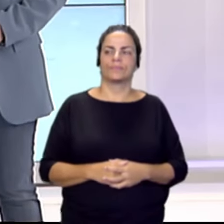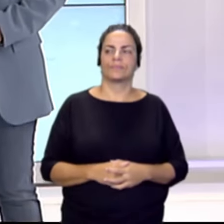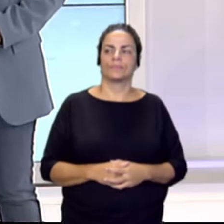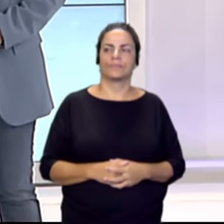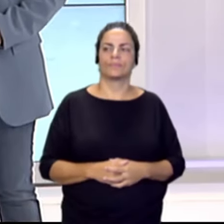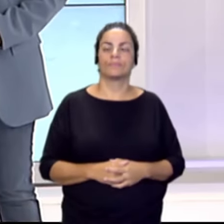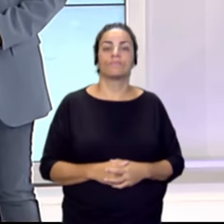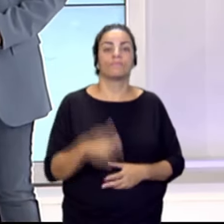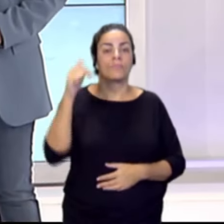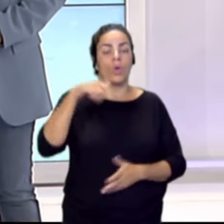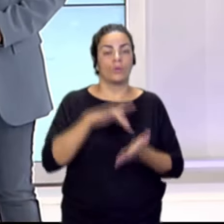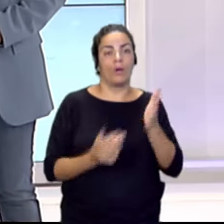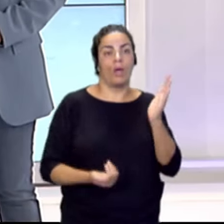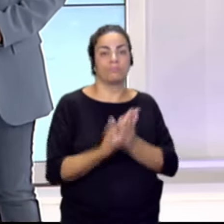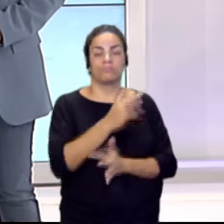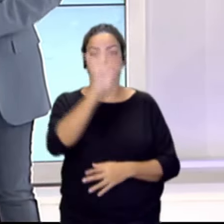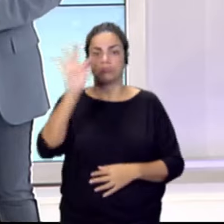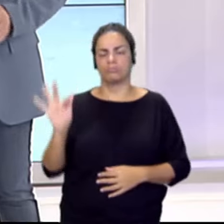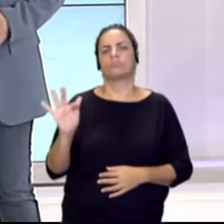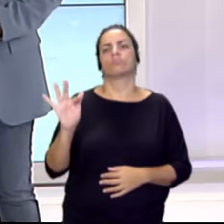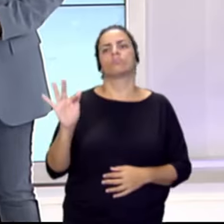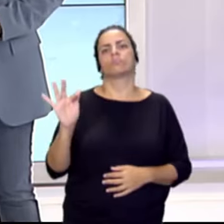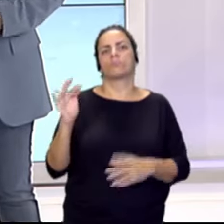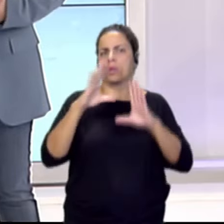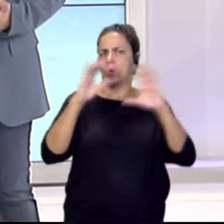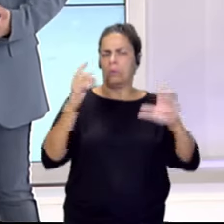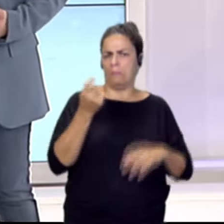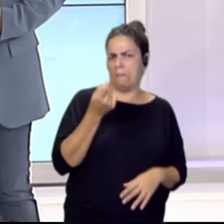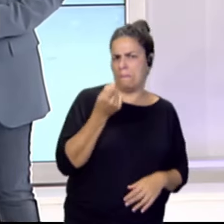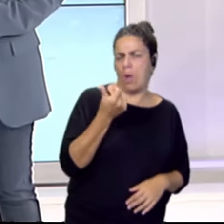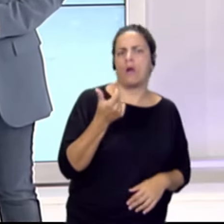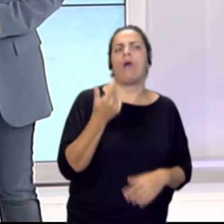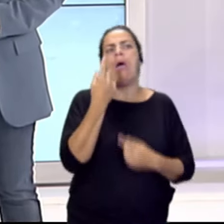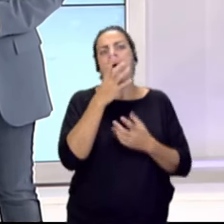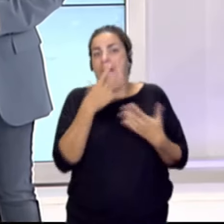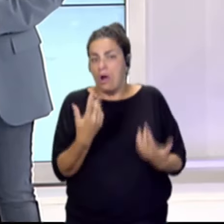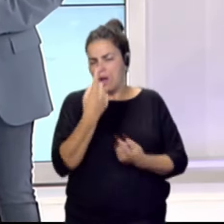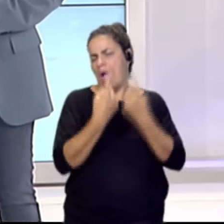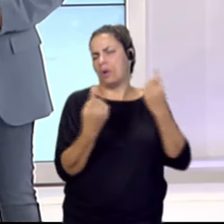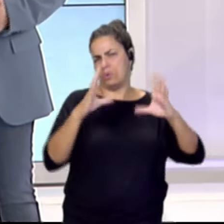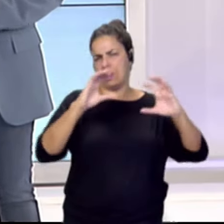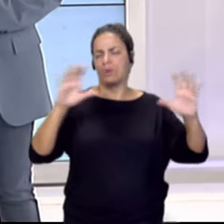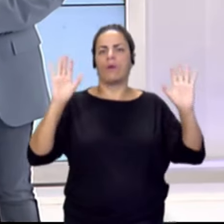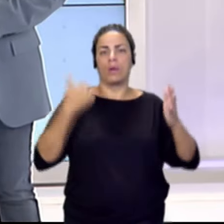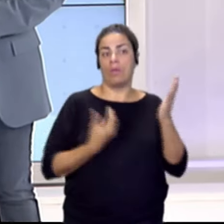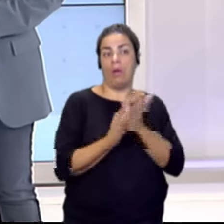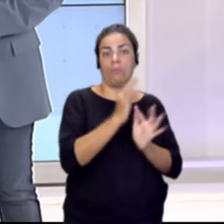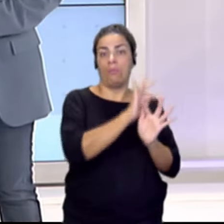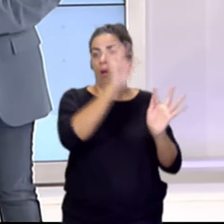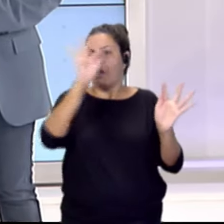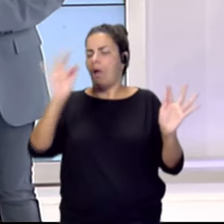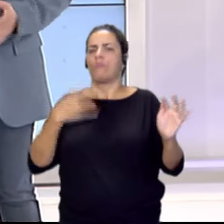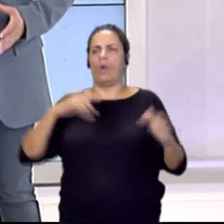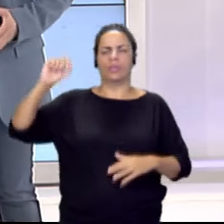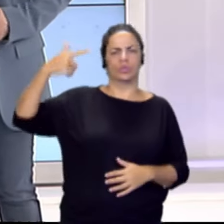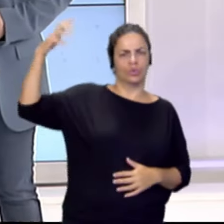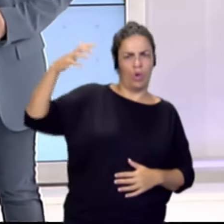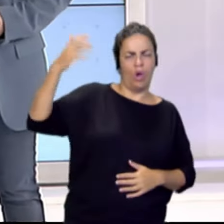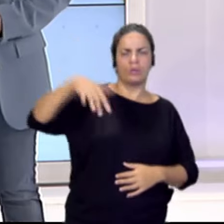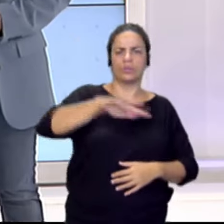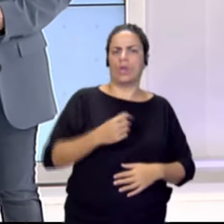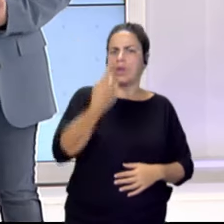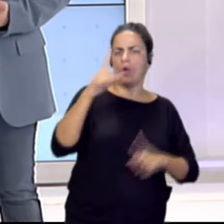Hoy vamos a tener una jornada marcada por la presencia de pocas nubes. Hay ahora algunas. A medida que avance la jornada se podrá disfrutar de ratos de sol en el norte y en